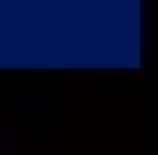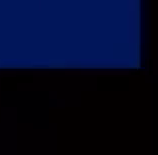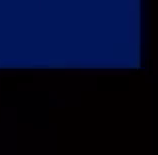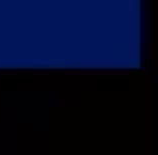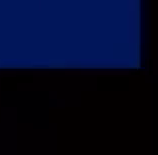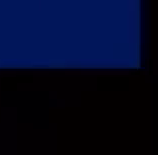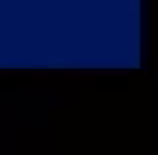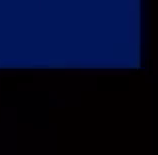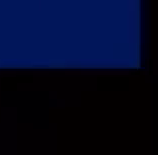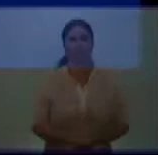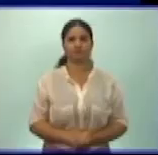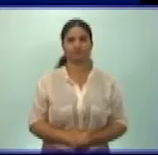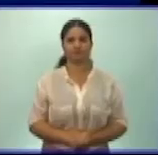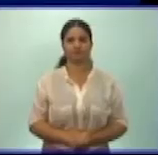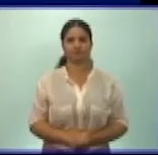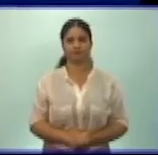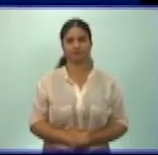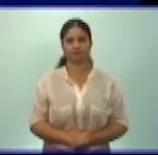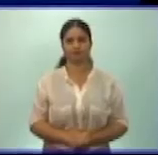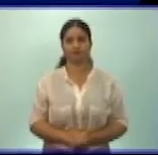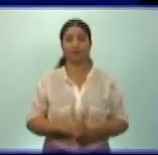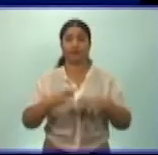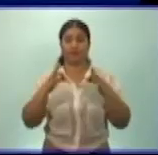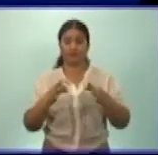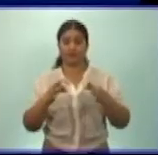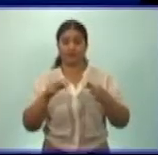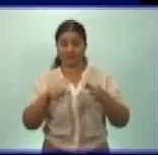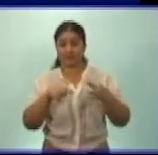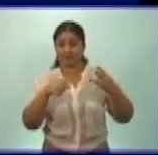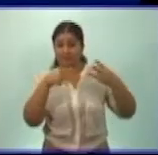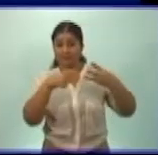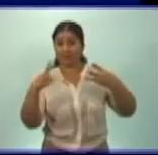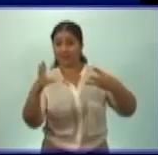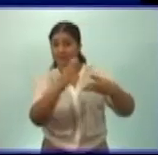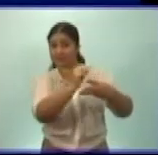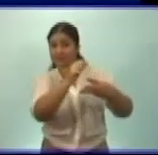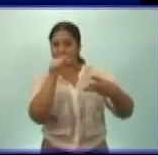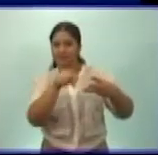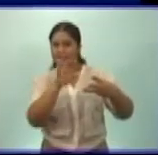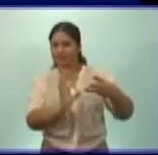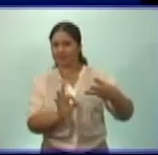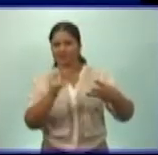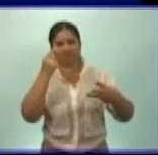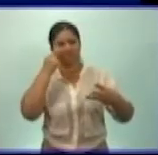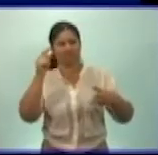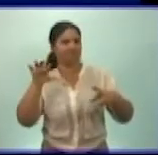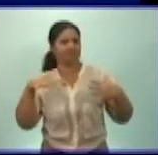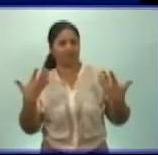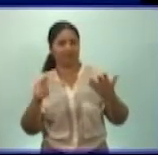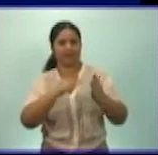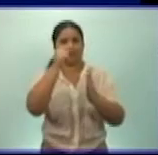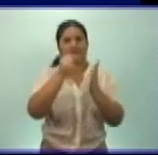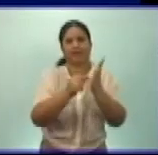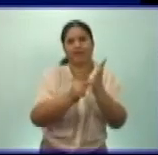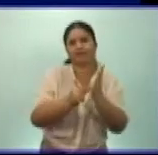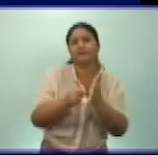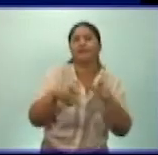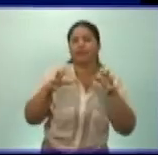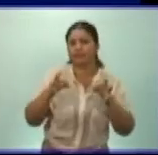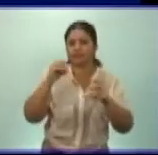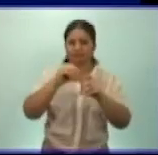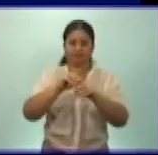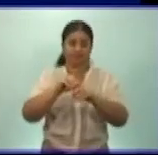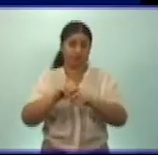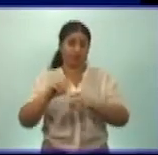En estas piezas se aceptan las reglas clásicas. Refleja con gran acierto la sociedad de su tiempo a través